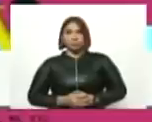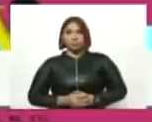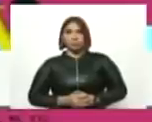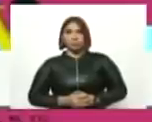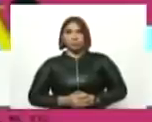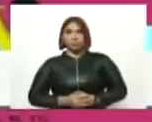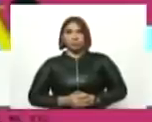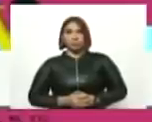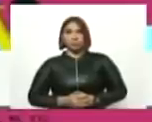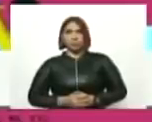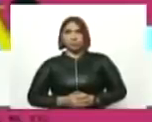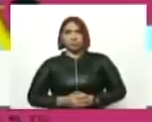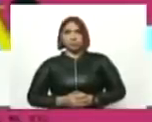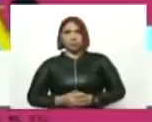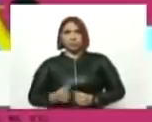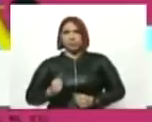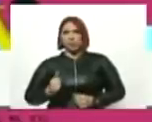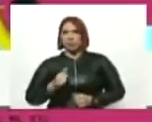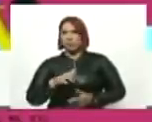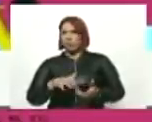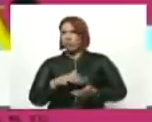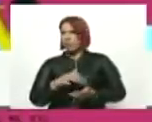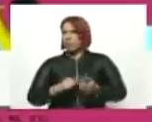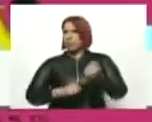disminución, podemos hablar, del apoyo revolucionario